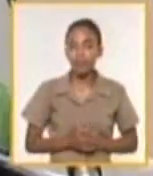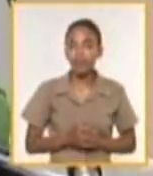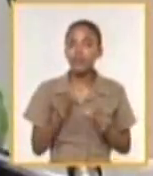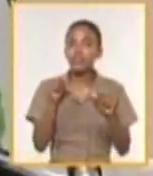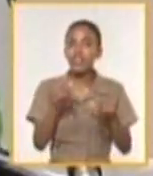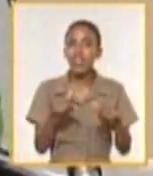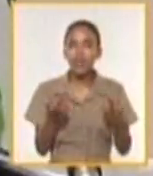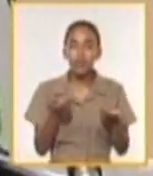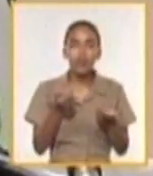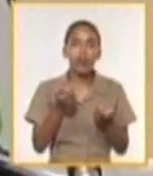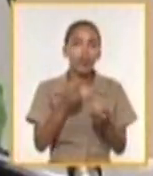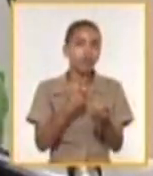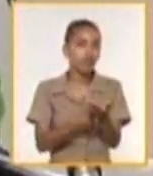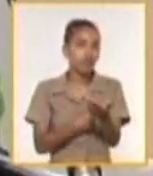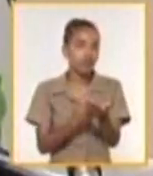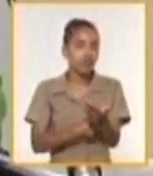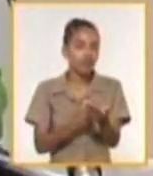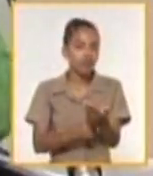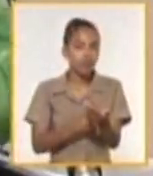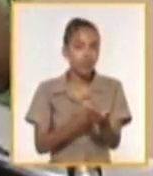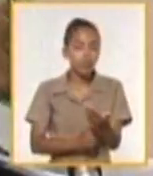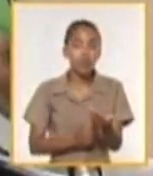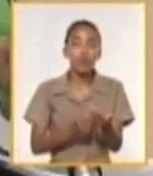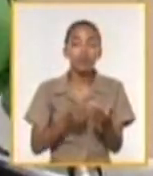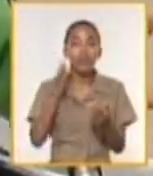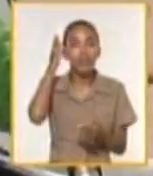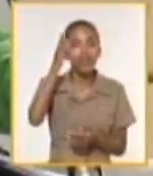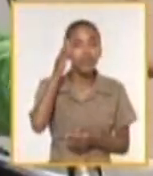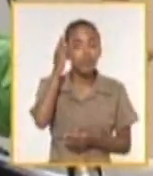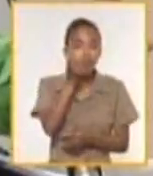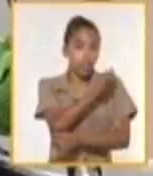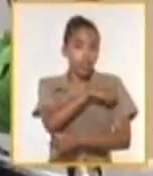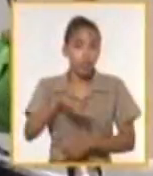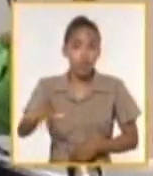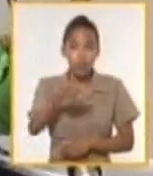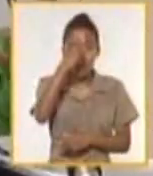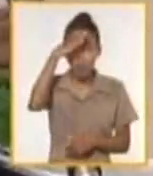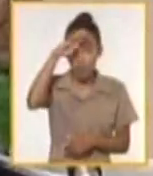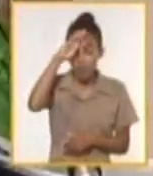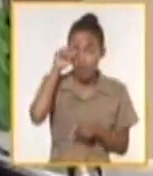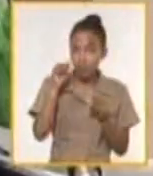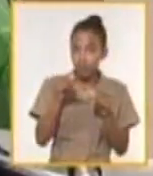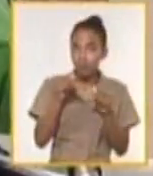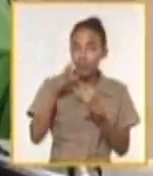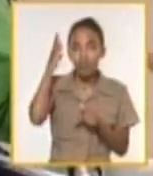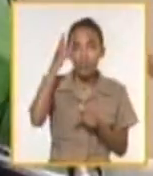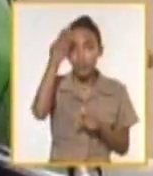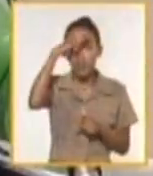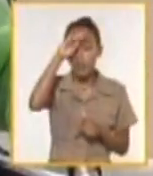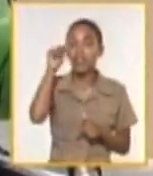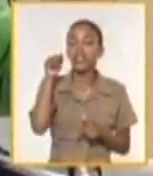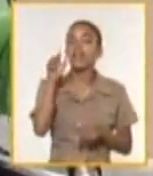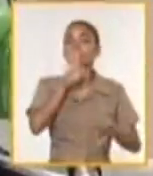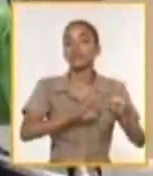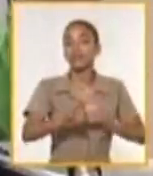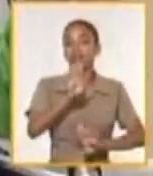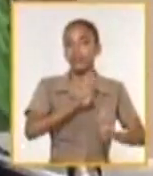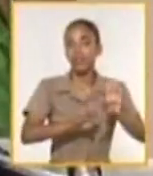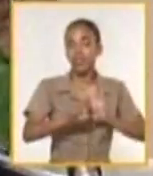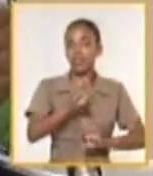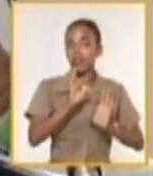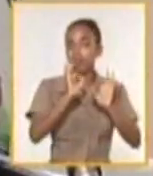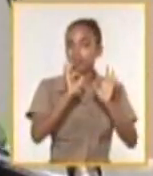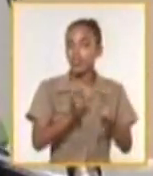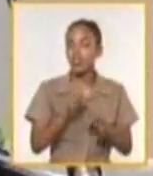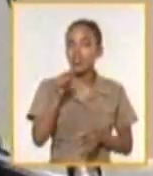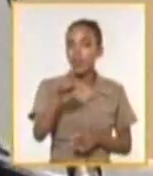tradición filosófica de nuestro pueblo, la filosofía cubana precisamente. Y Har es un defensor, por eso es uno de los